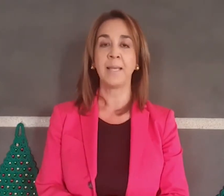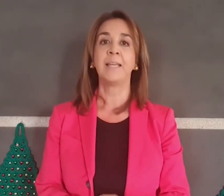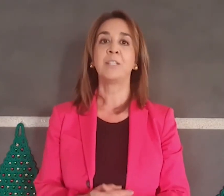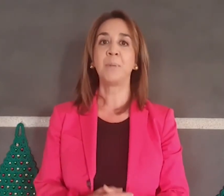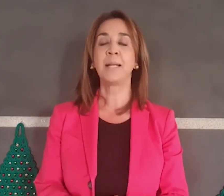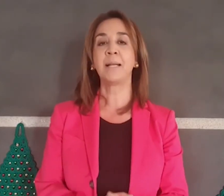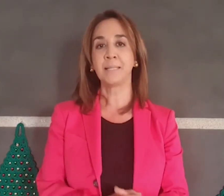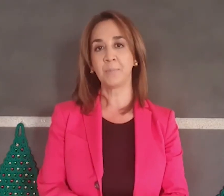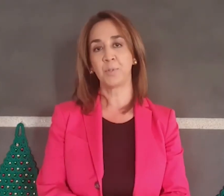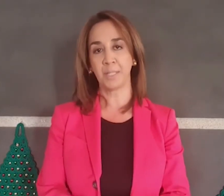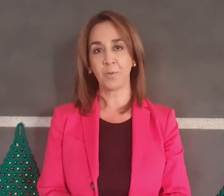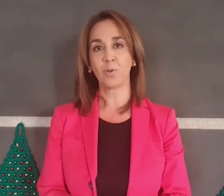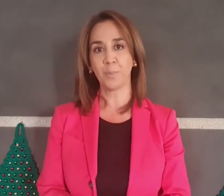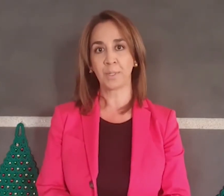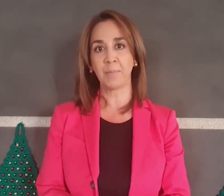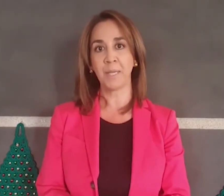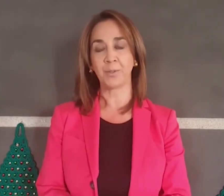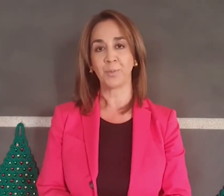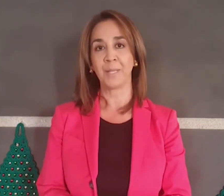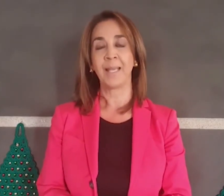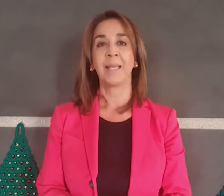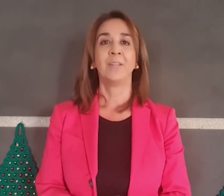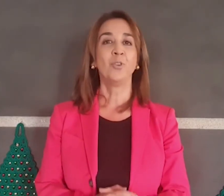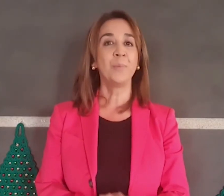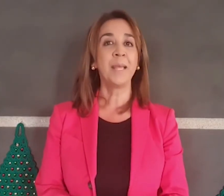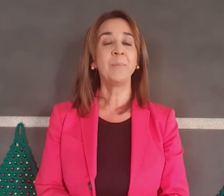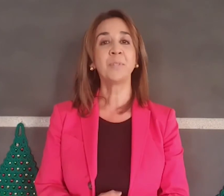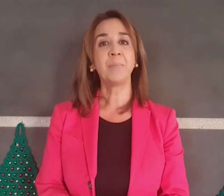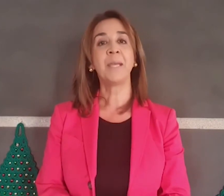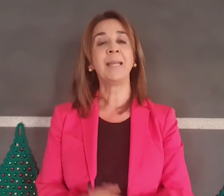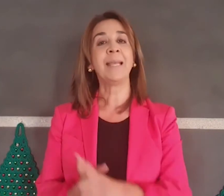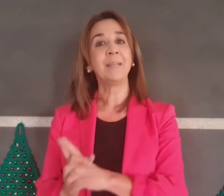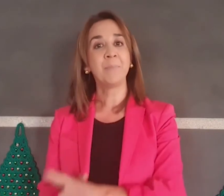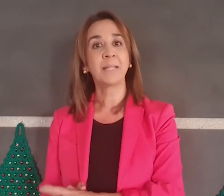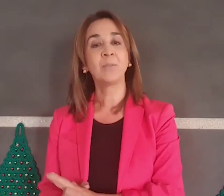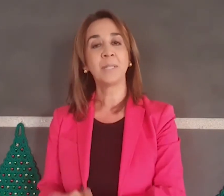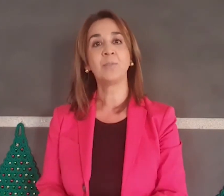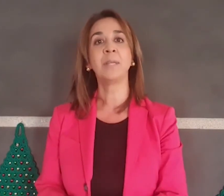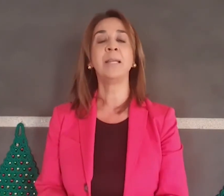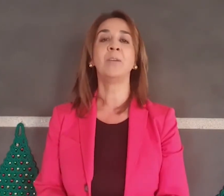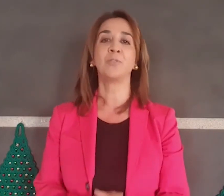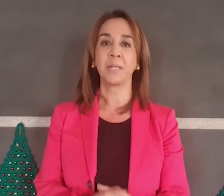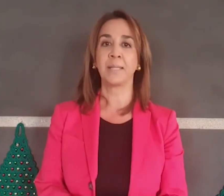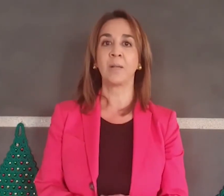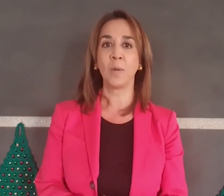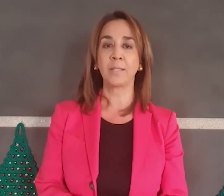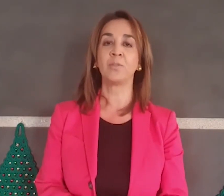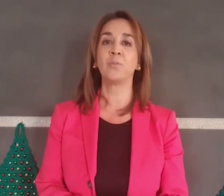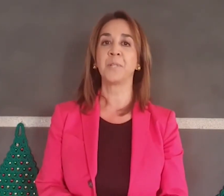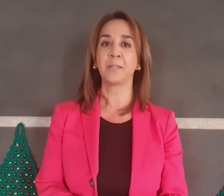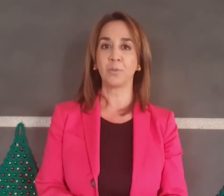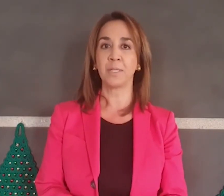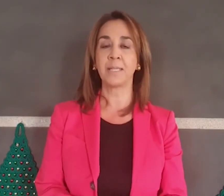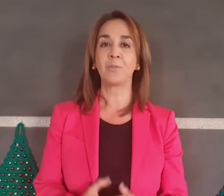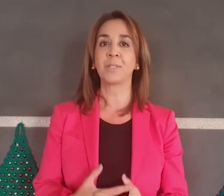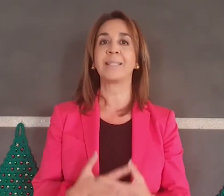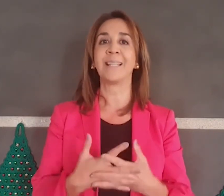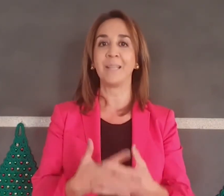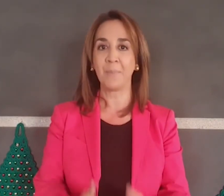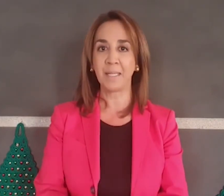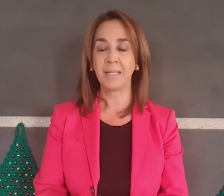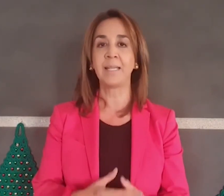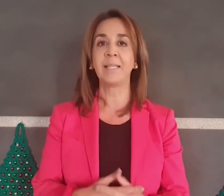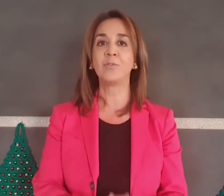BIS, explican este positivo comportamiento. No olvidemos también el impacto que esto tiene en los 34 subsectores de los